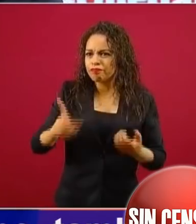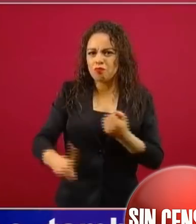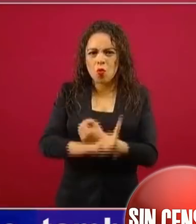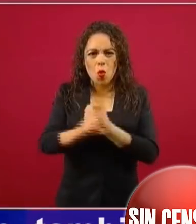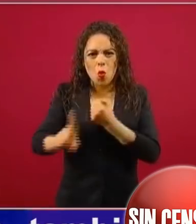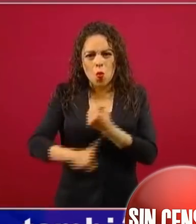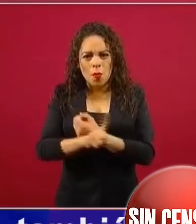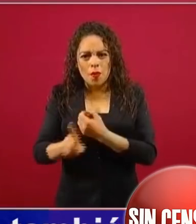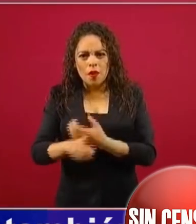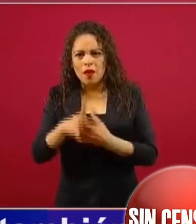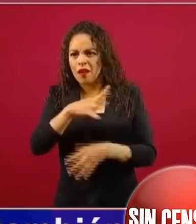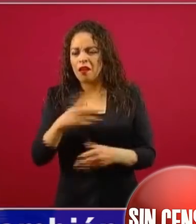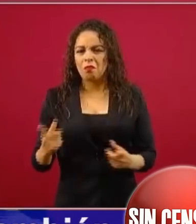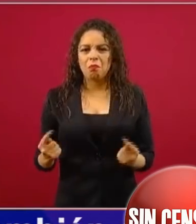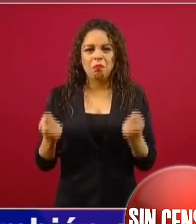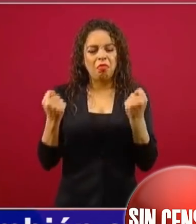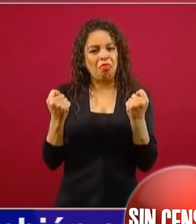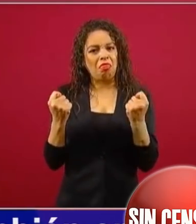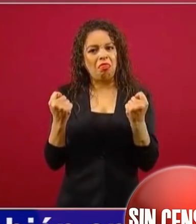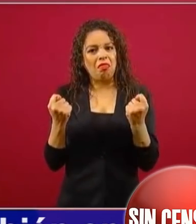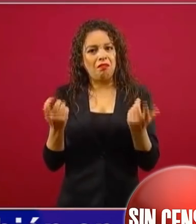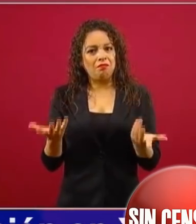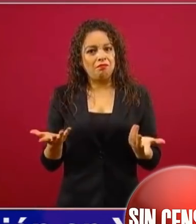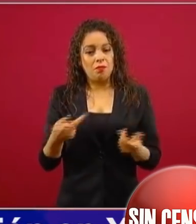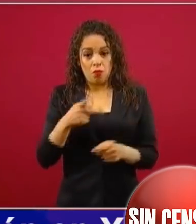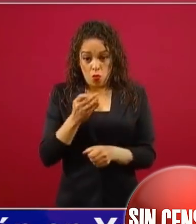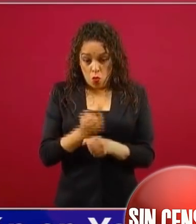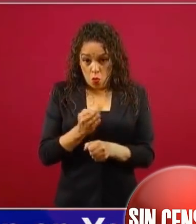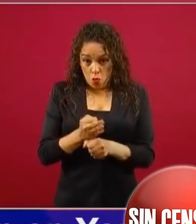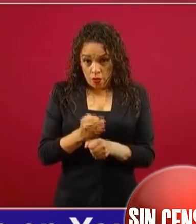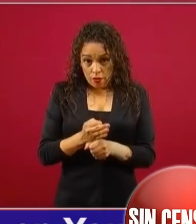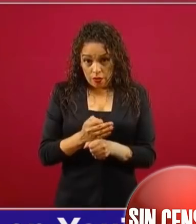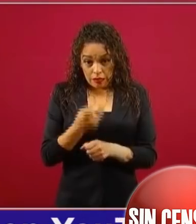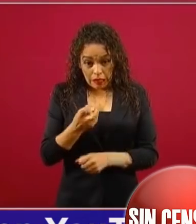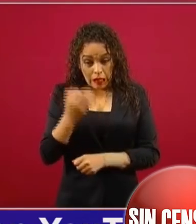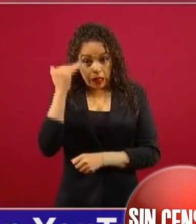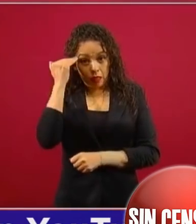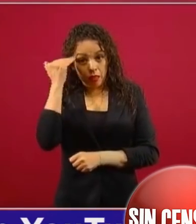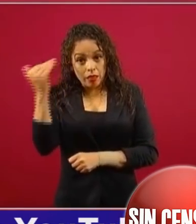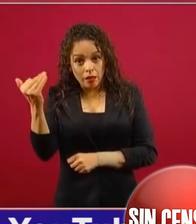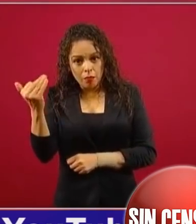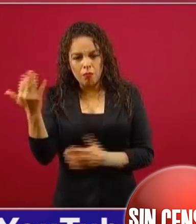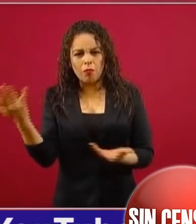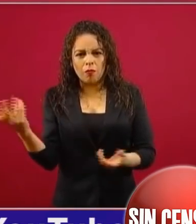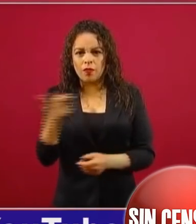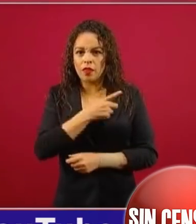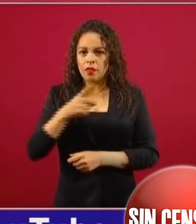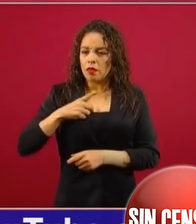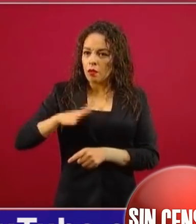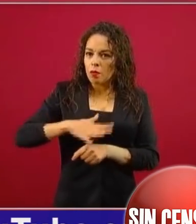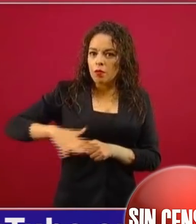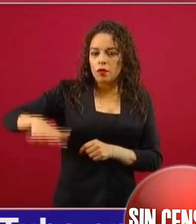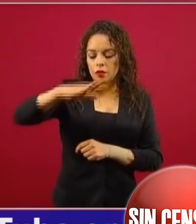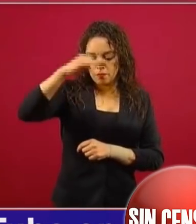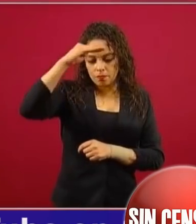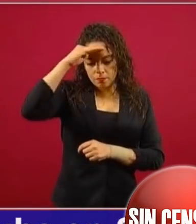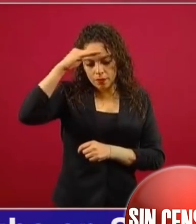porque son tiempos en que deberíamos de estar pensando en cómo